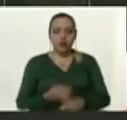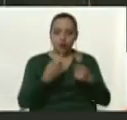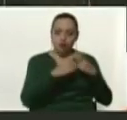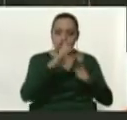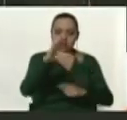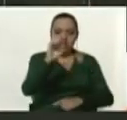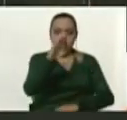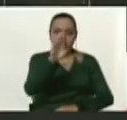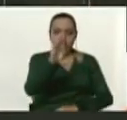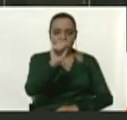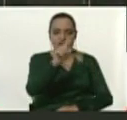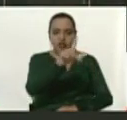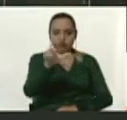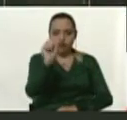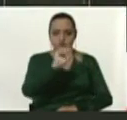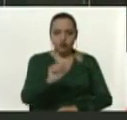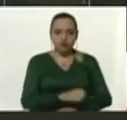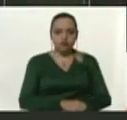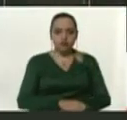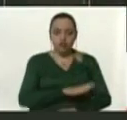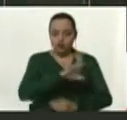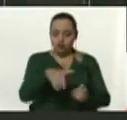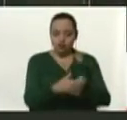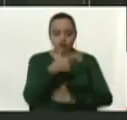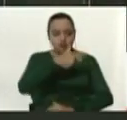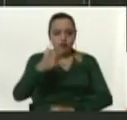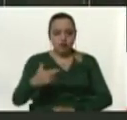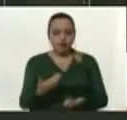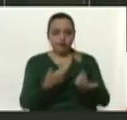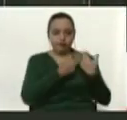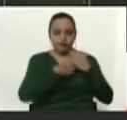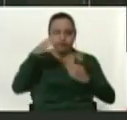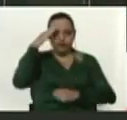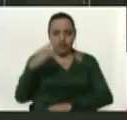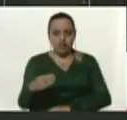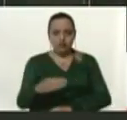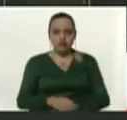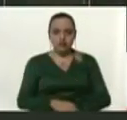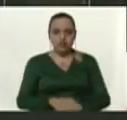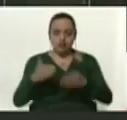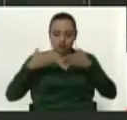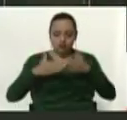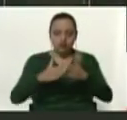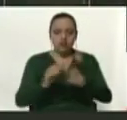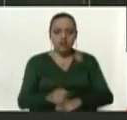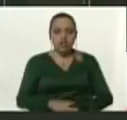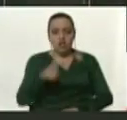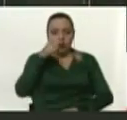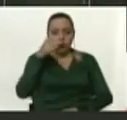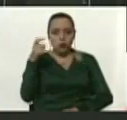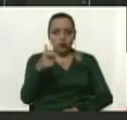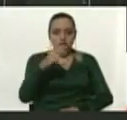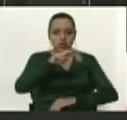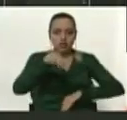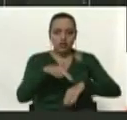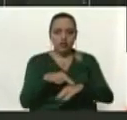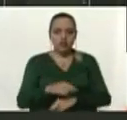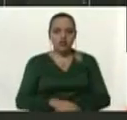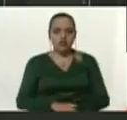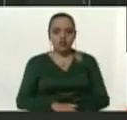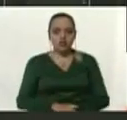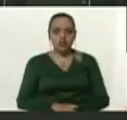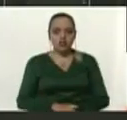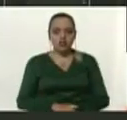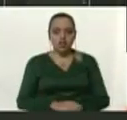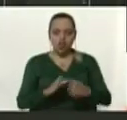Ceballos, queridos comandantes del ejército, de la armada, de la Guardia Nacional Bolivariana, de la Milicia Nacional Bolivariana,